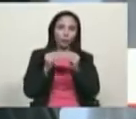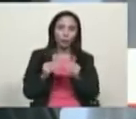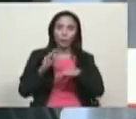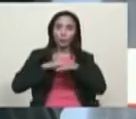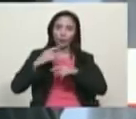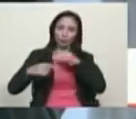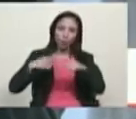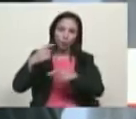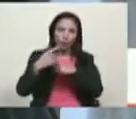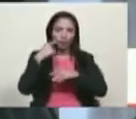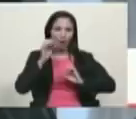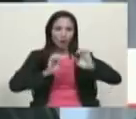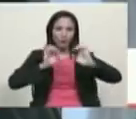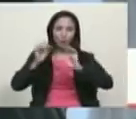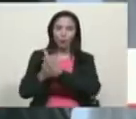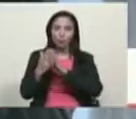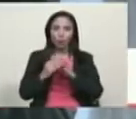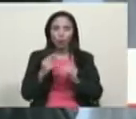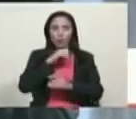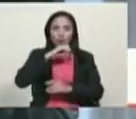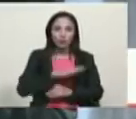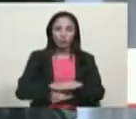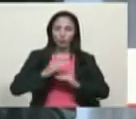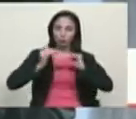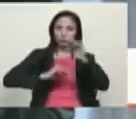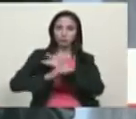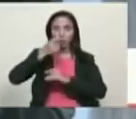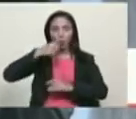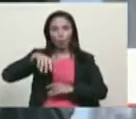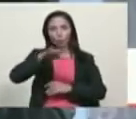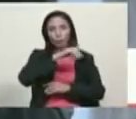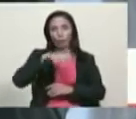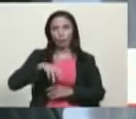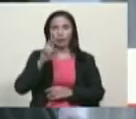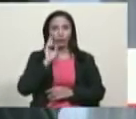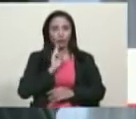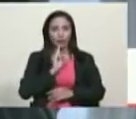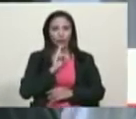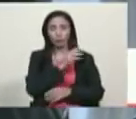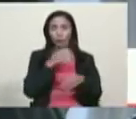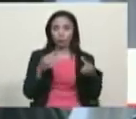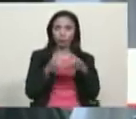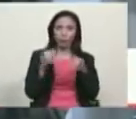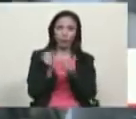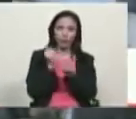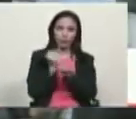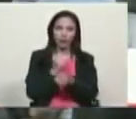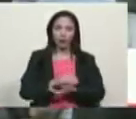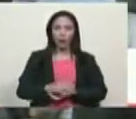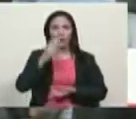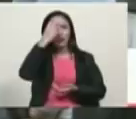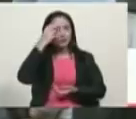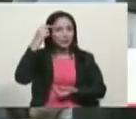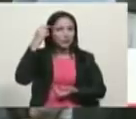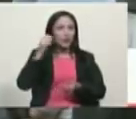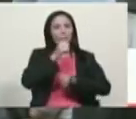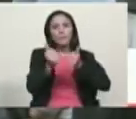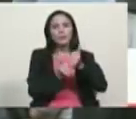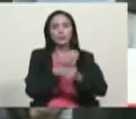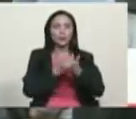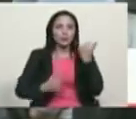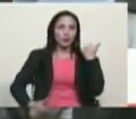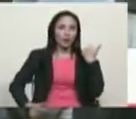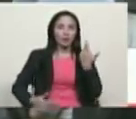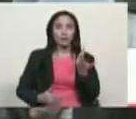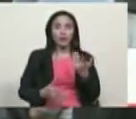día la gran epopeya del pueblo bolivariano, y de usted y de su equipo, su canciller, su vicepresidenta,